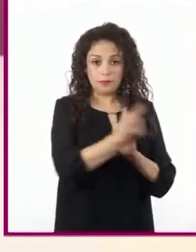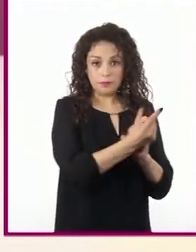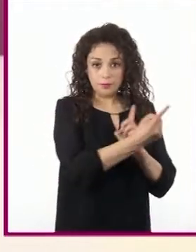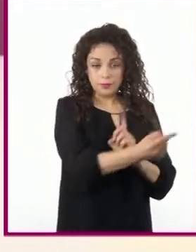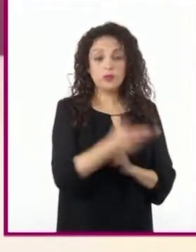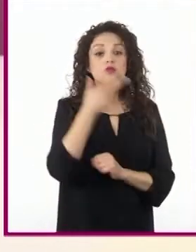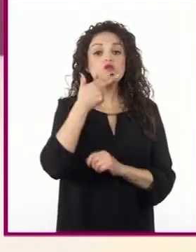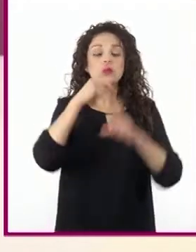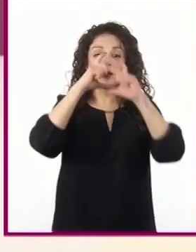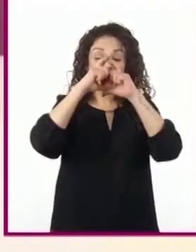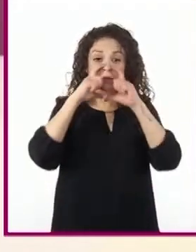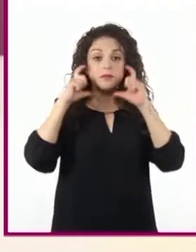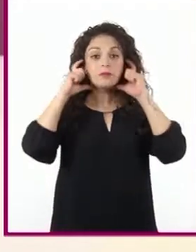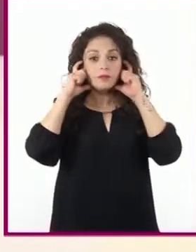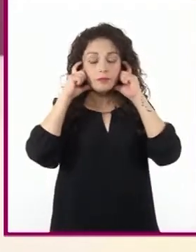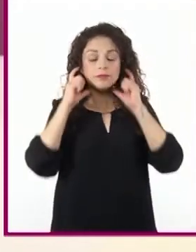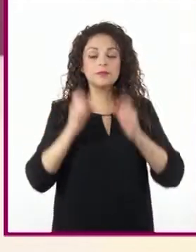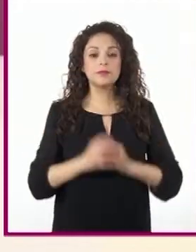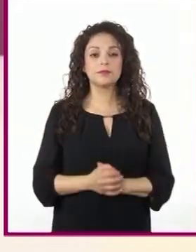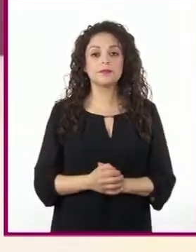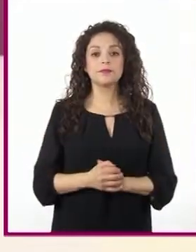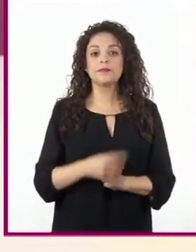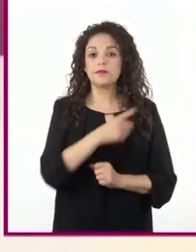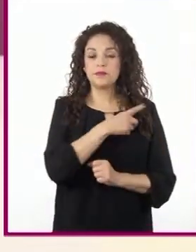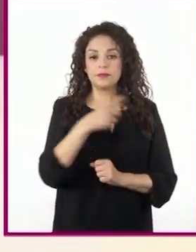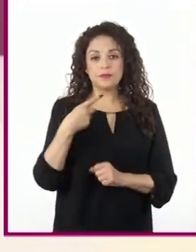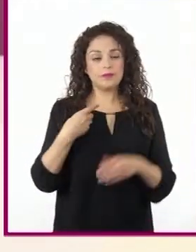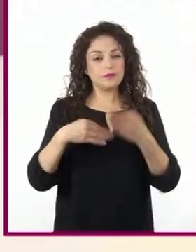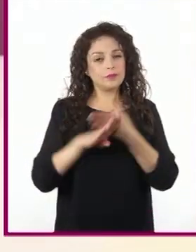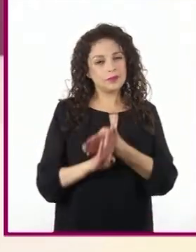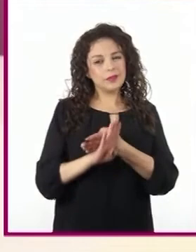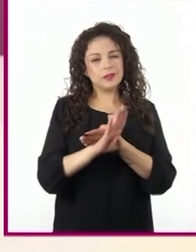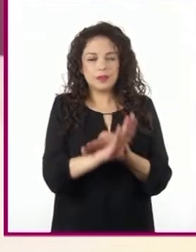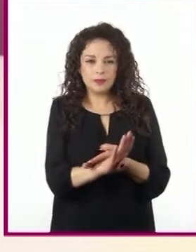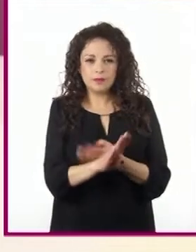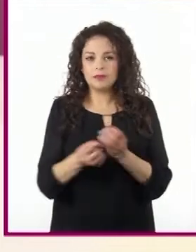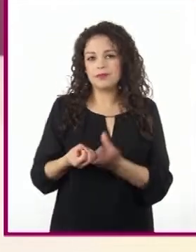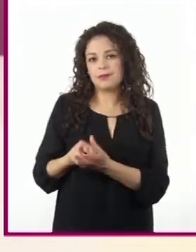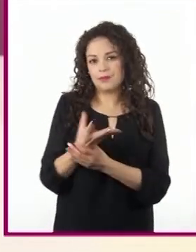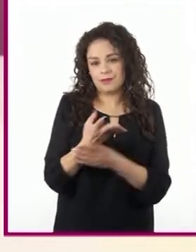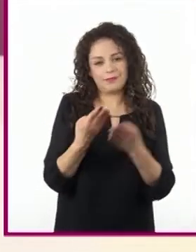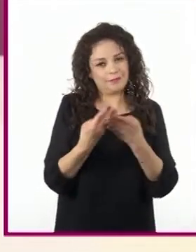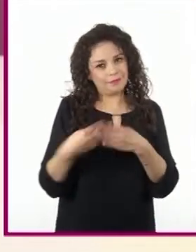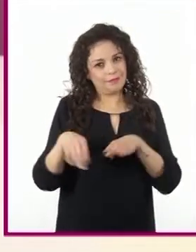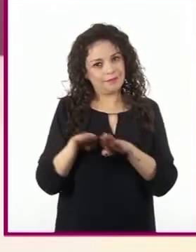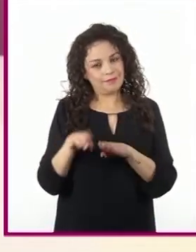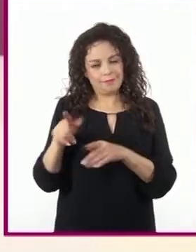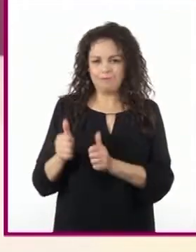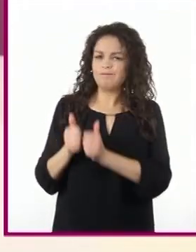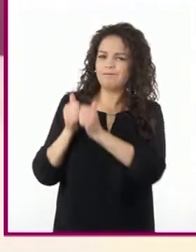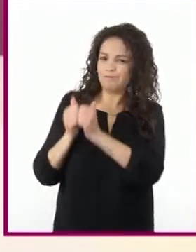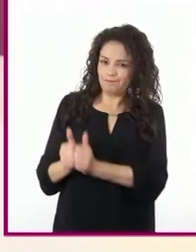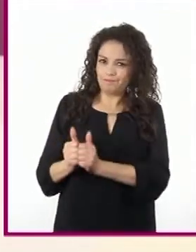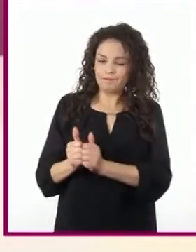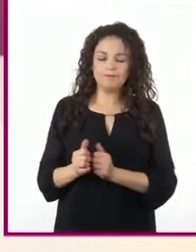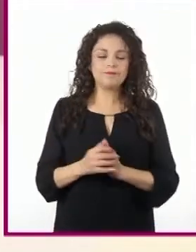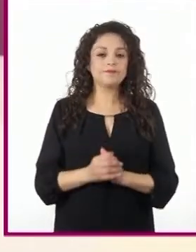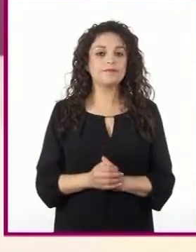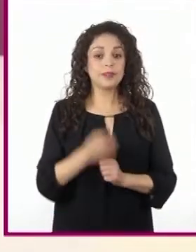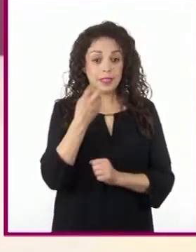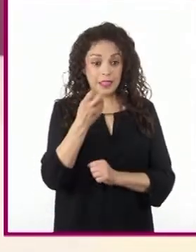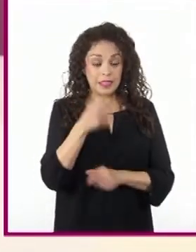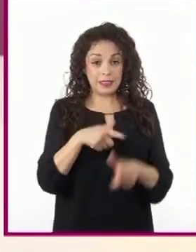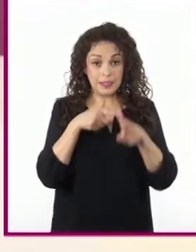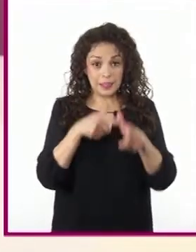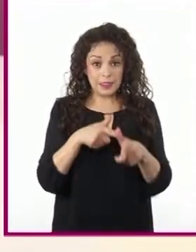cubrebocas abarcando nariz y boca y traten de evitar en la medida de lo posible salir de casa. Si seguimos al pie de la letra